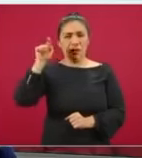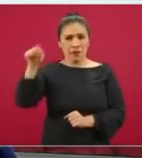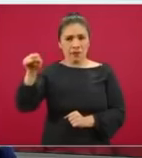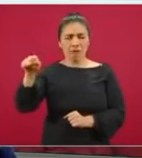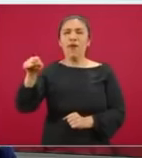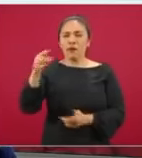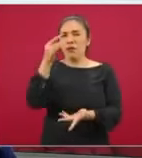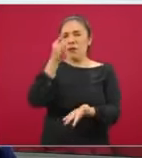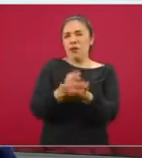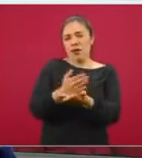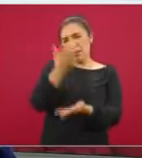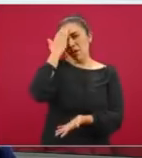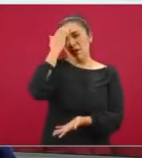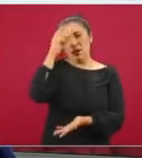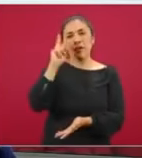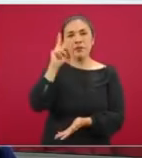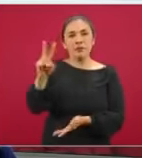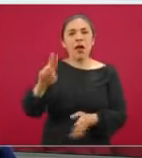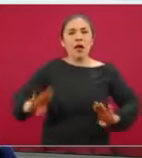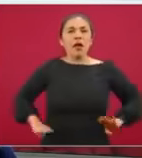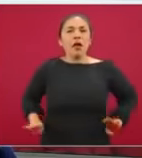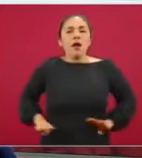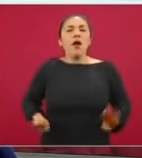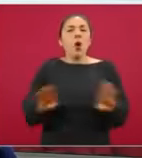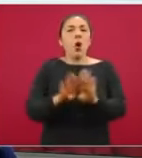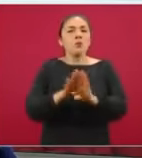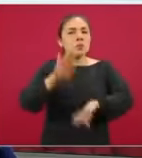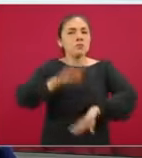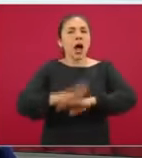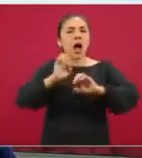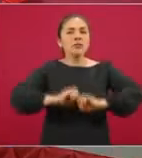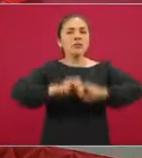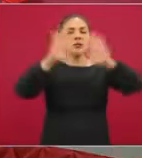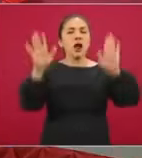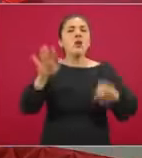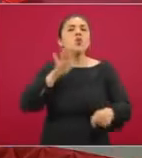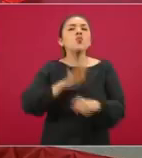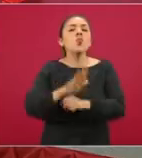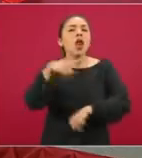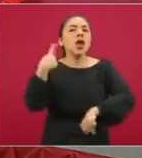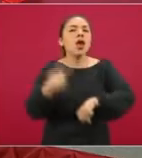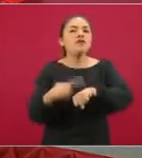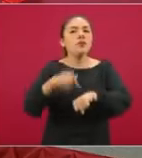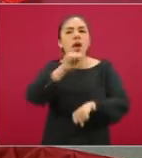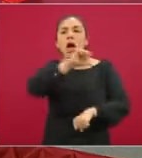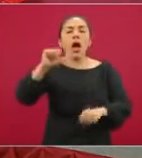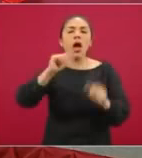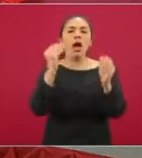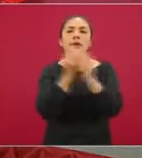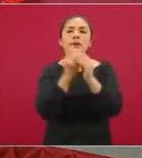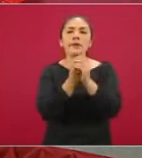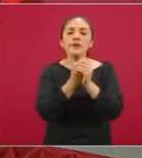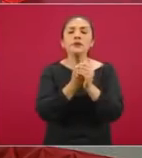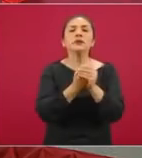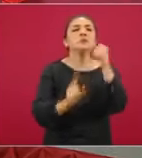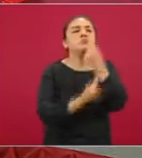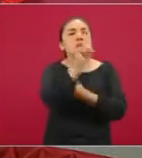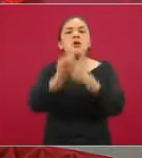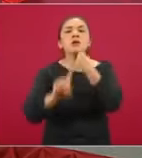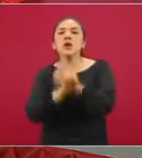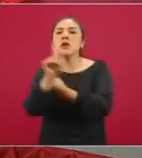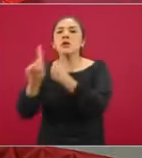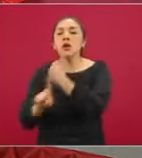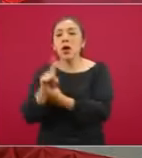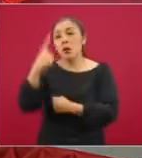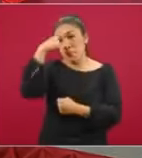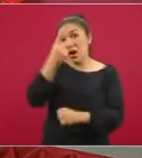cual identifica de manera muy precisa cuáles son aquellas enfermedades y cuáles son aquellos eventos que en su momento